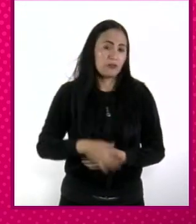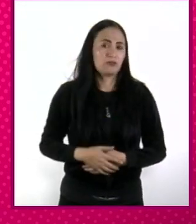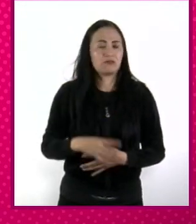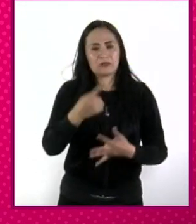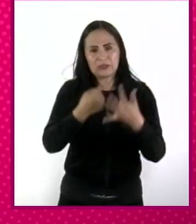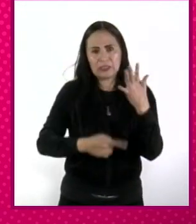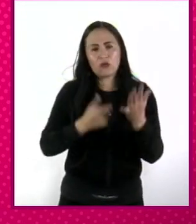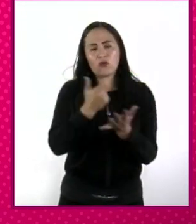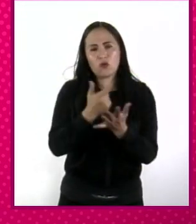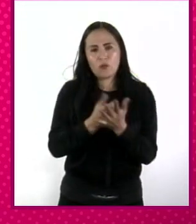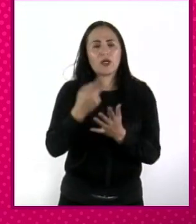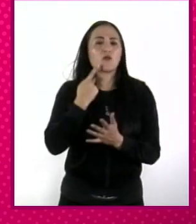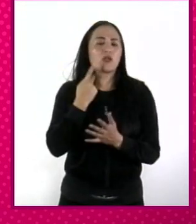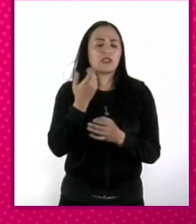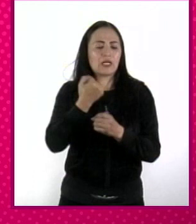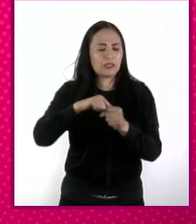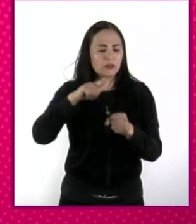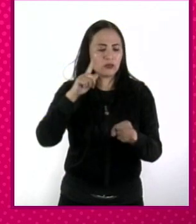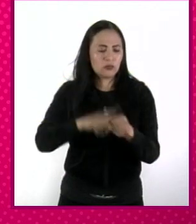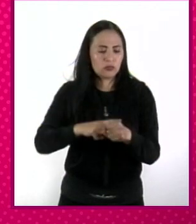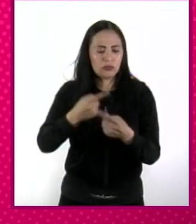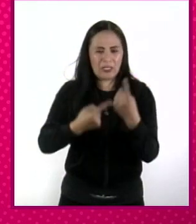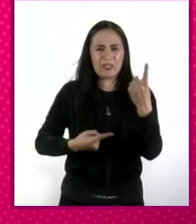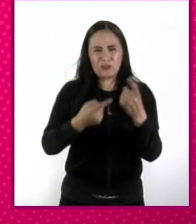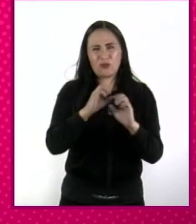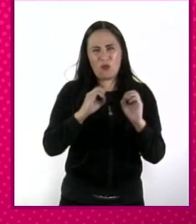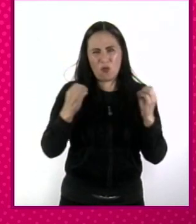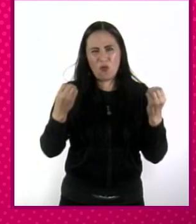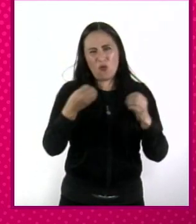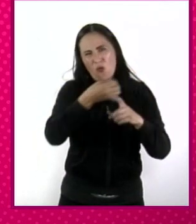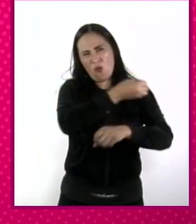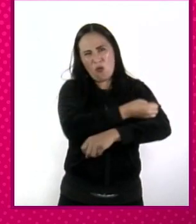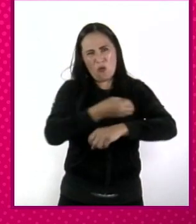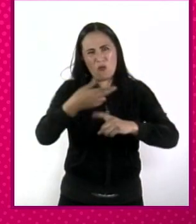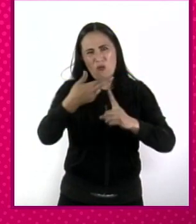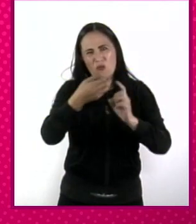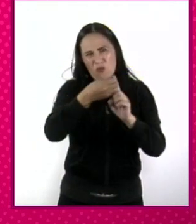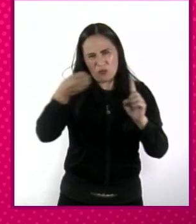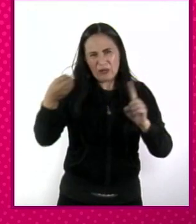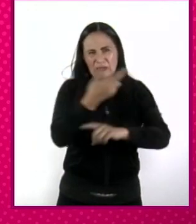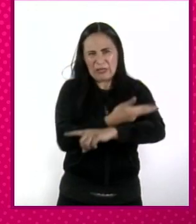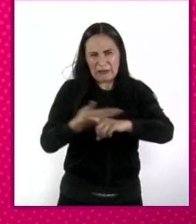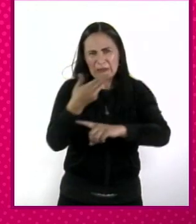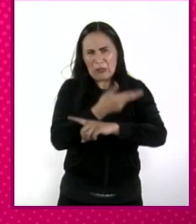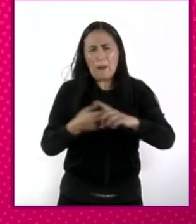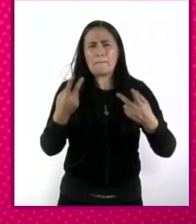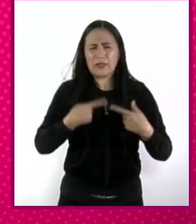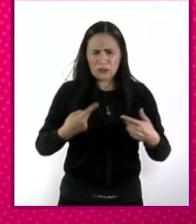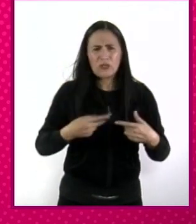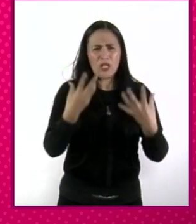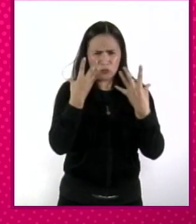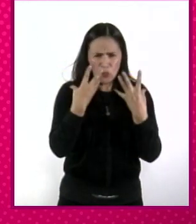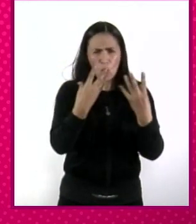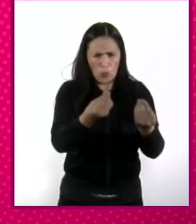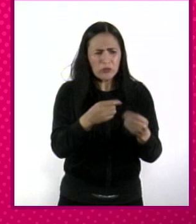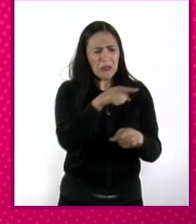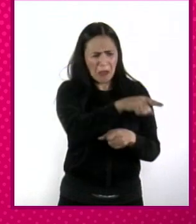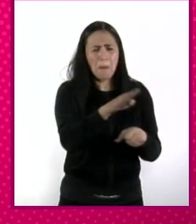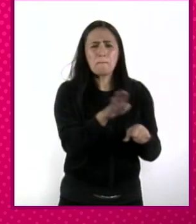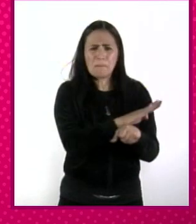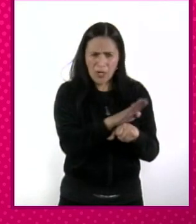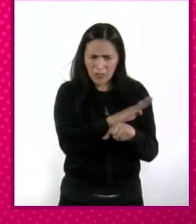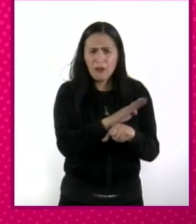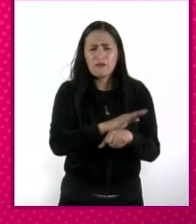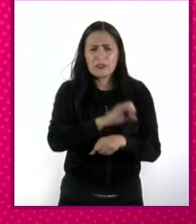y social que resultó benéfica para las mayorías, que mientras estuvo vigente en